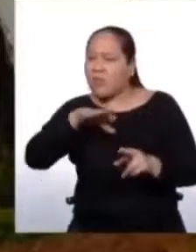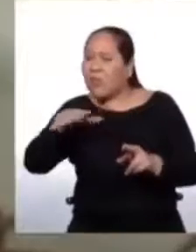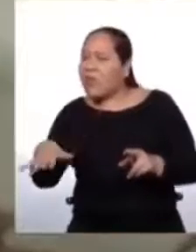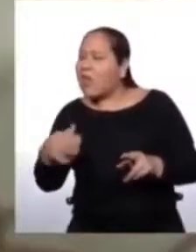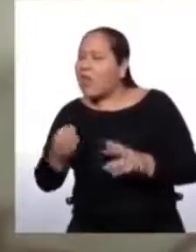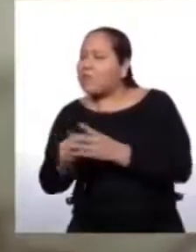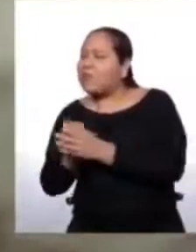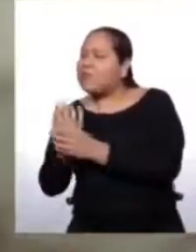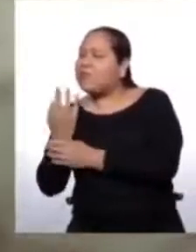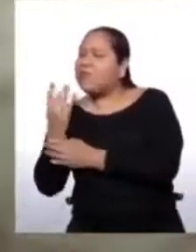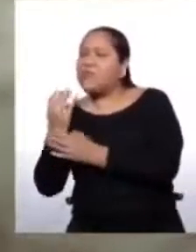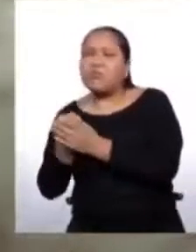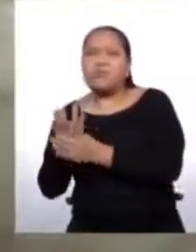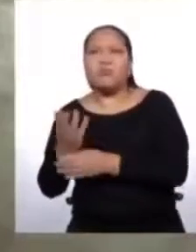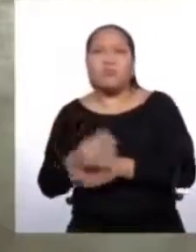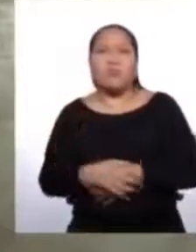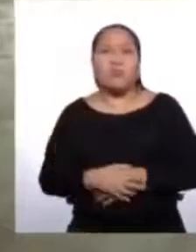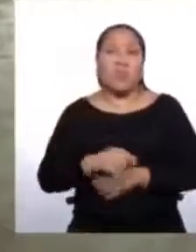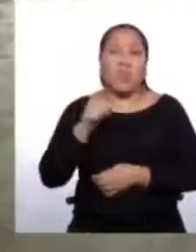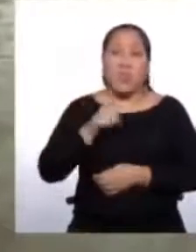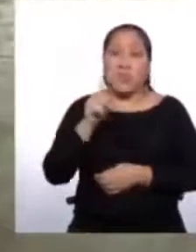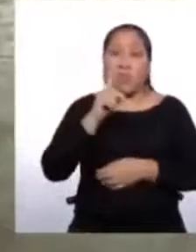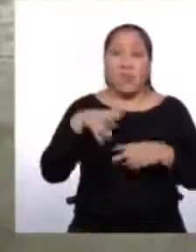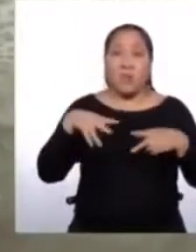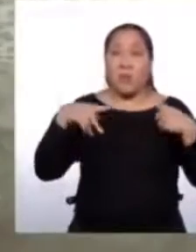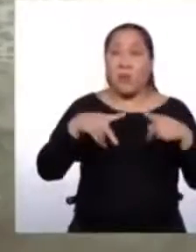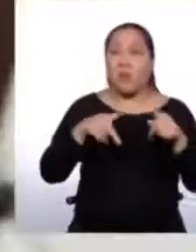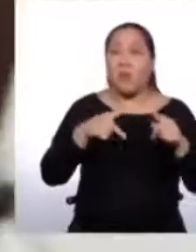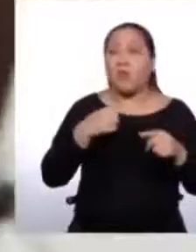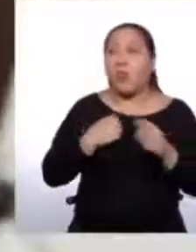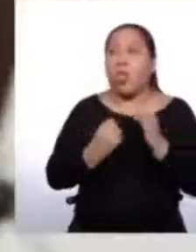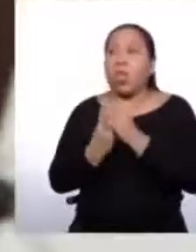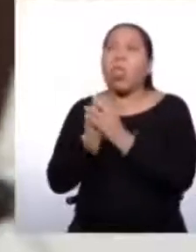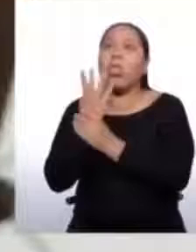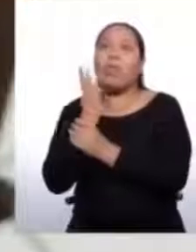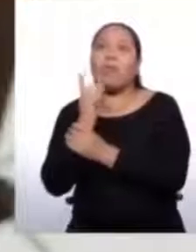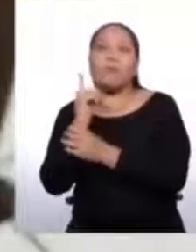muladares. Ella no le pide permiso a nadie.